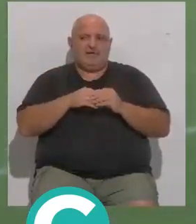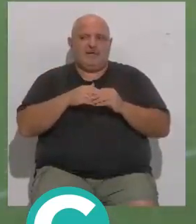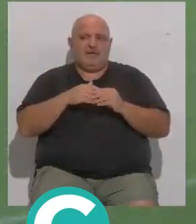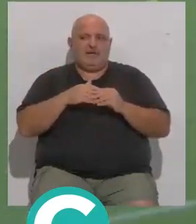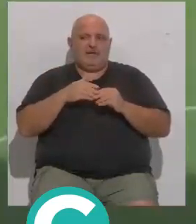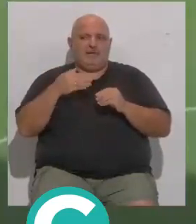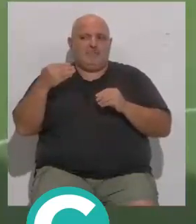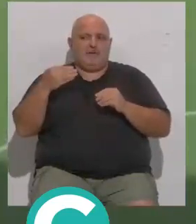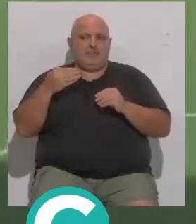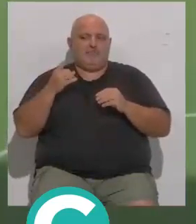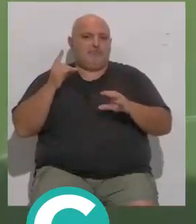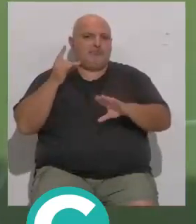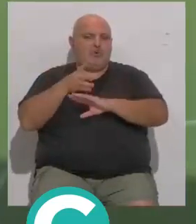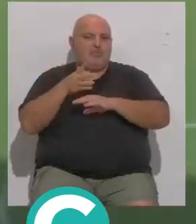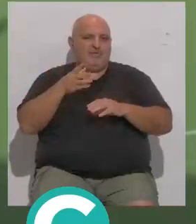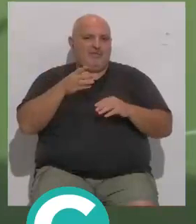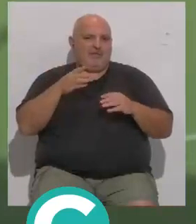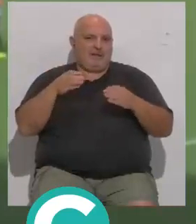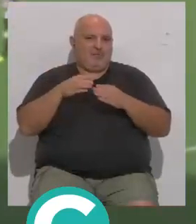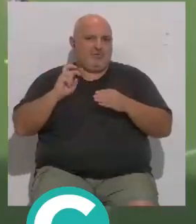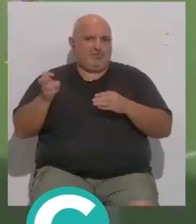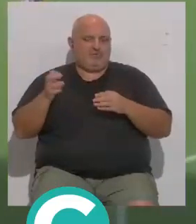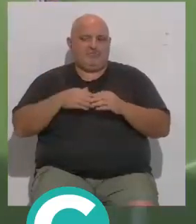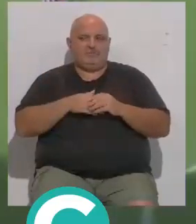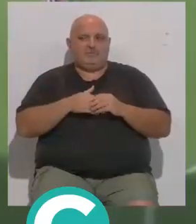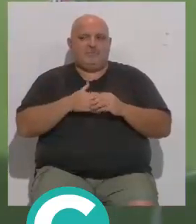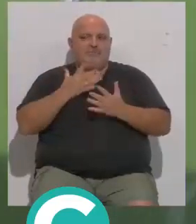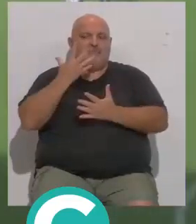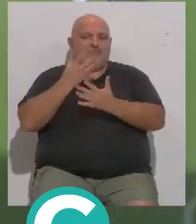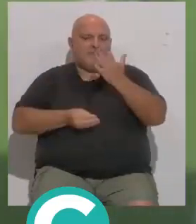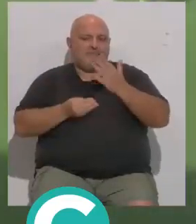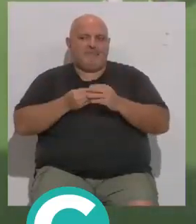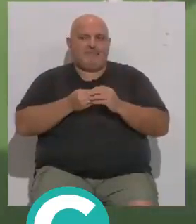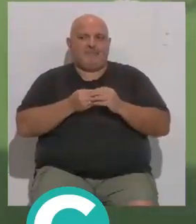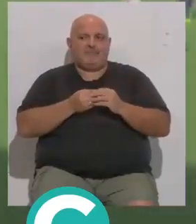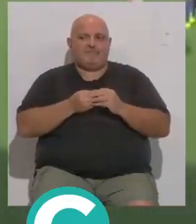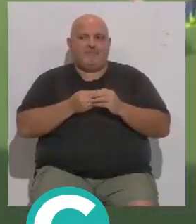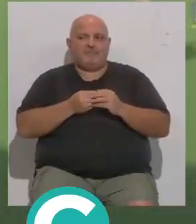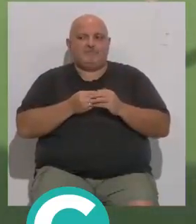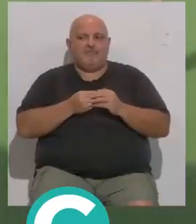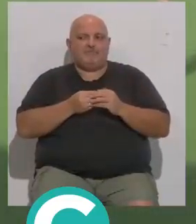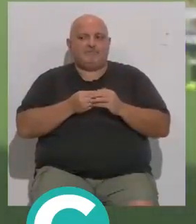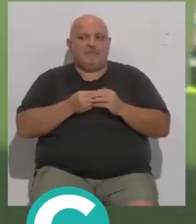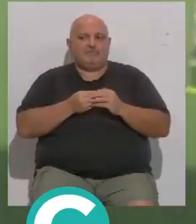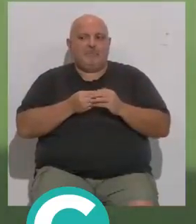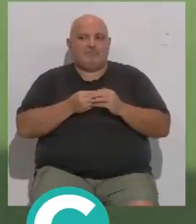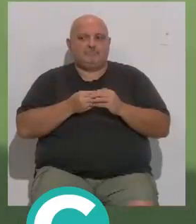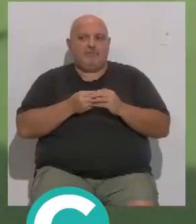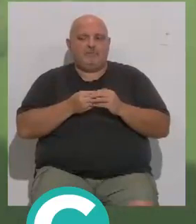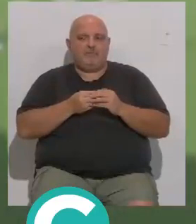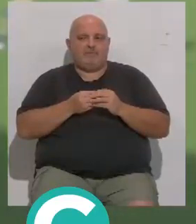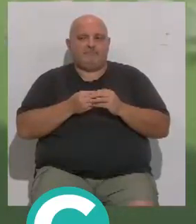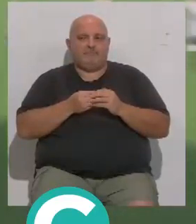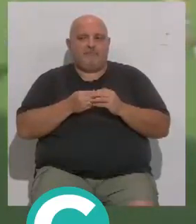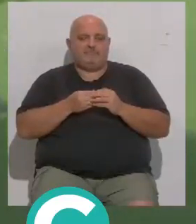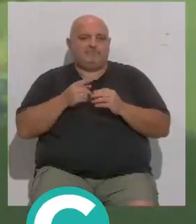amarillo por ese gol. Un pequeño fallo de esa aplicación defensiva provocaba que